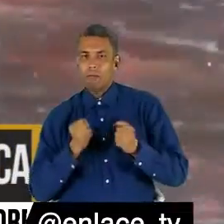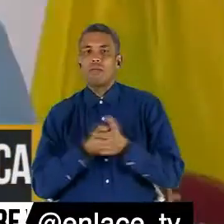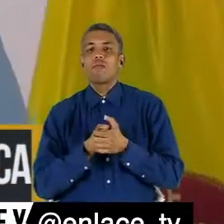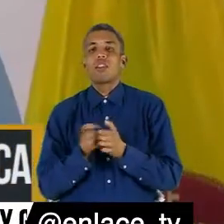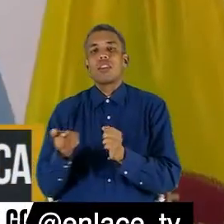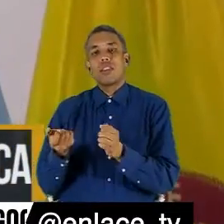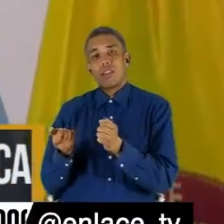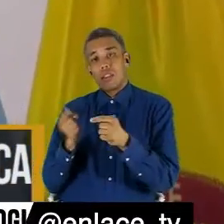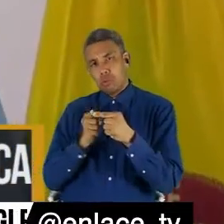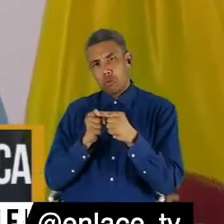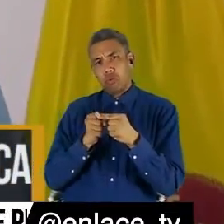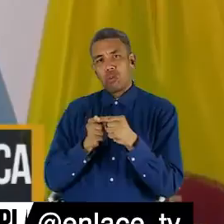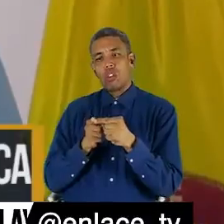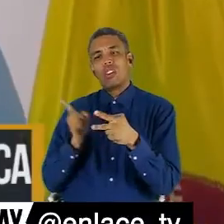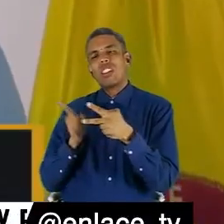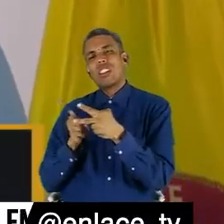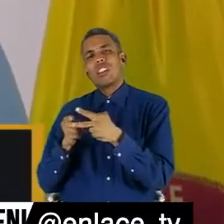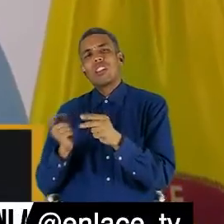piscicultores con